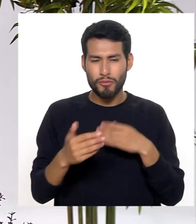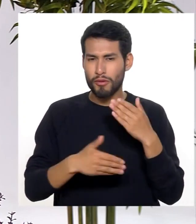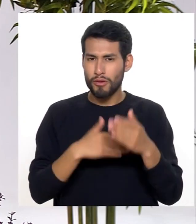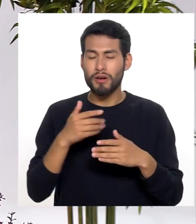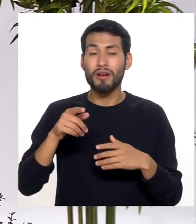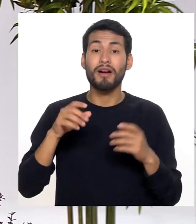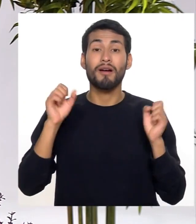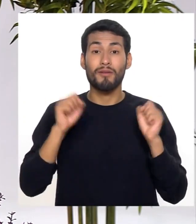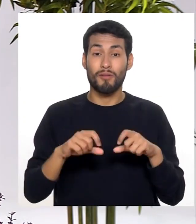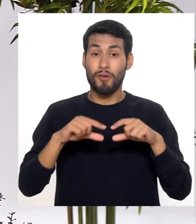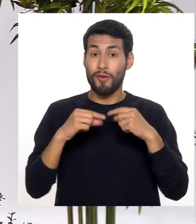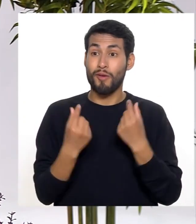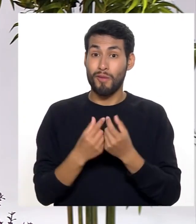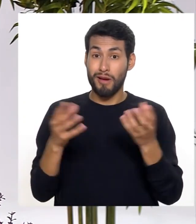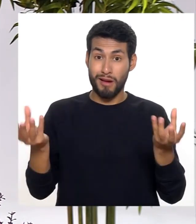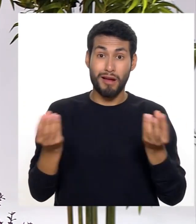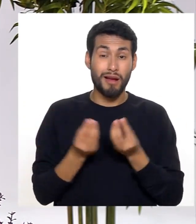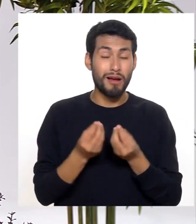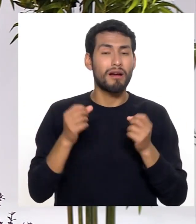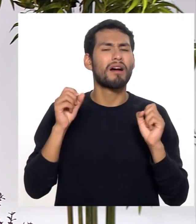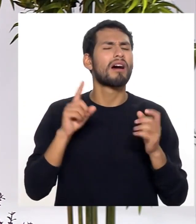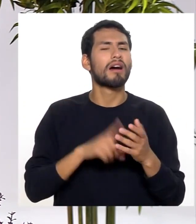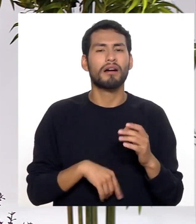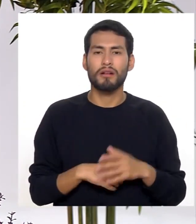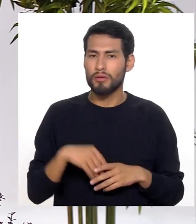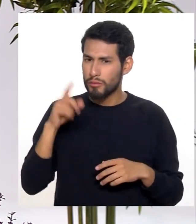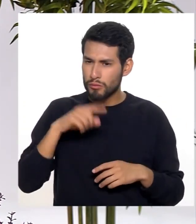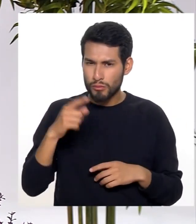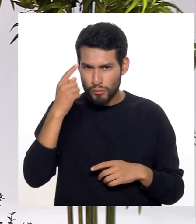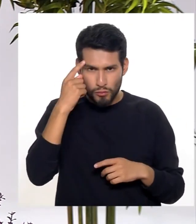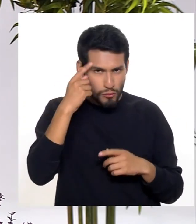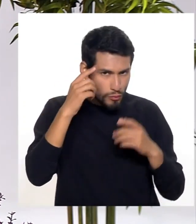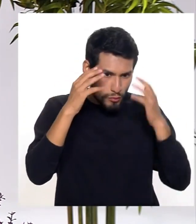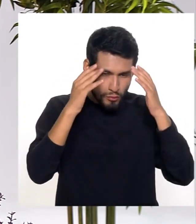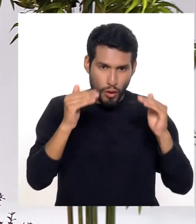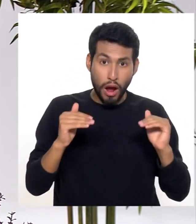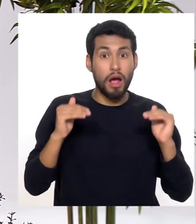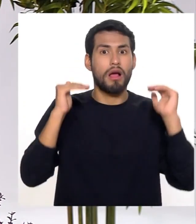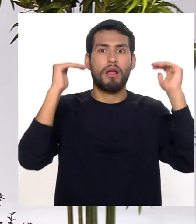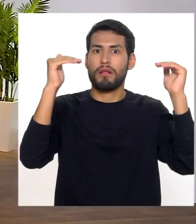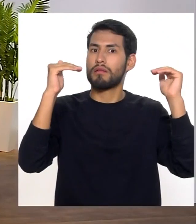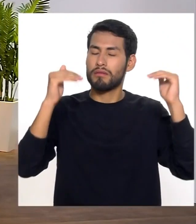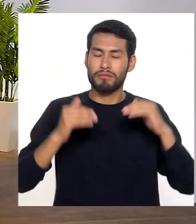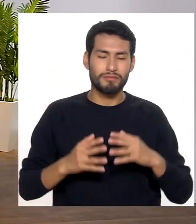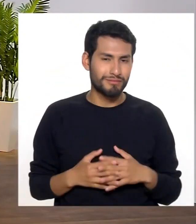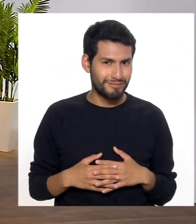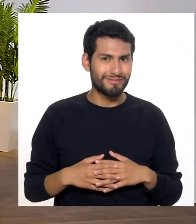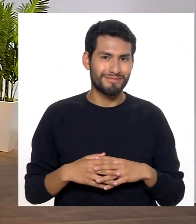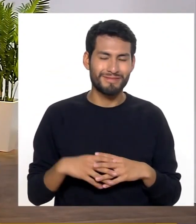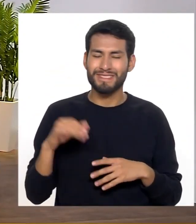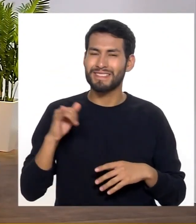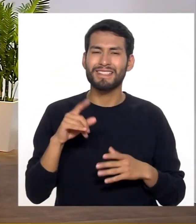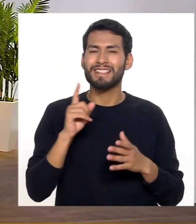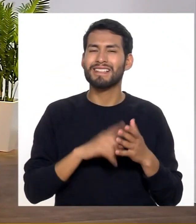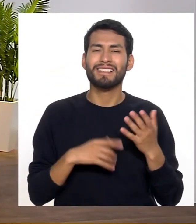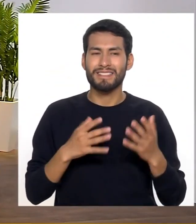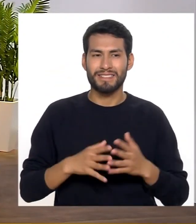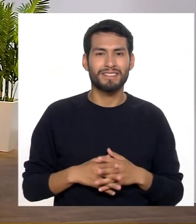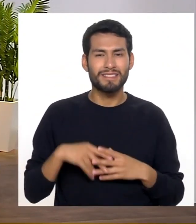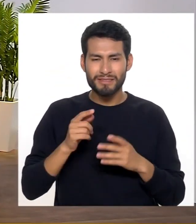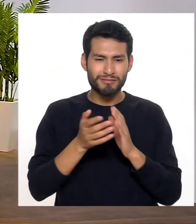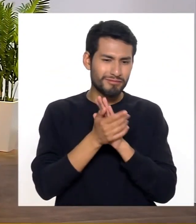el formar una banda implica un nivel cognitivo bastante alto, ¿no? Y también implica,